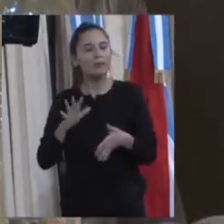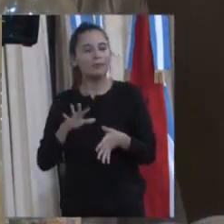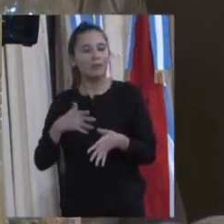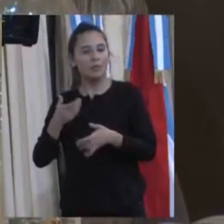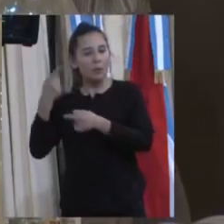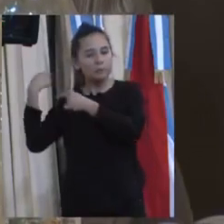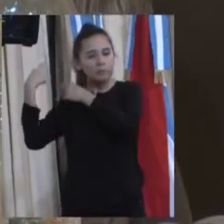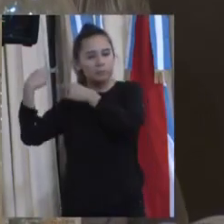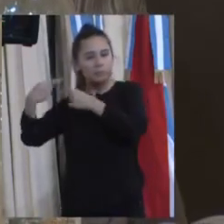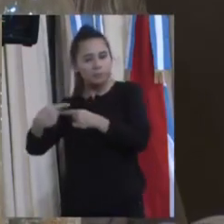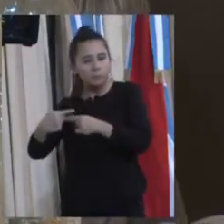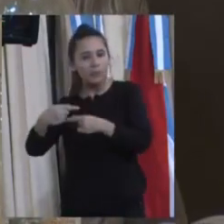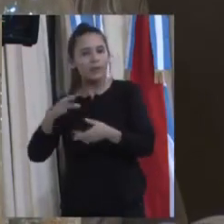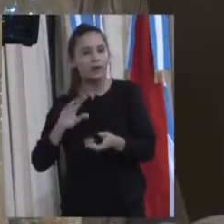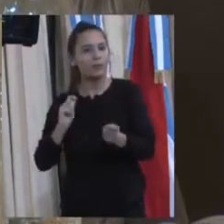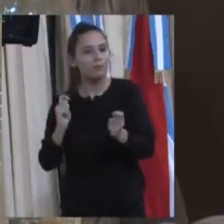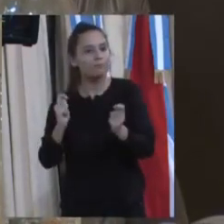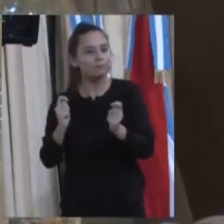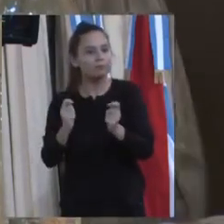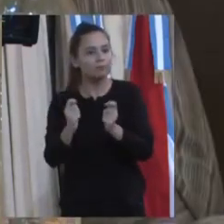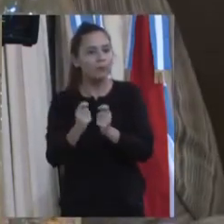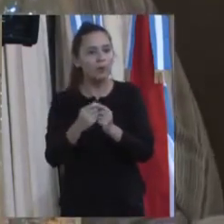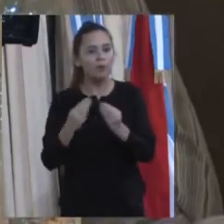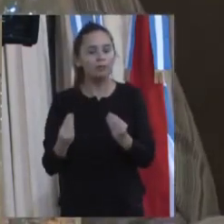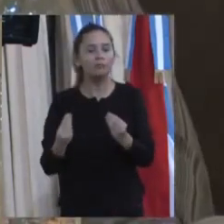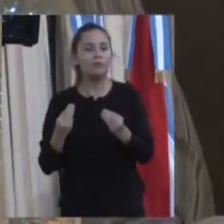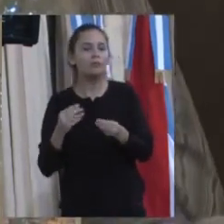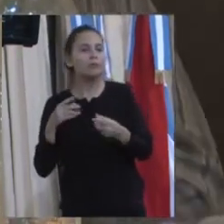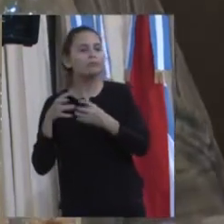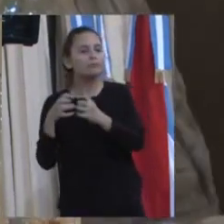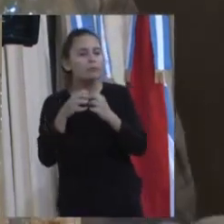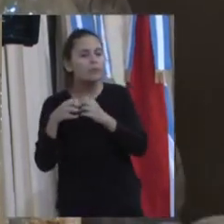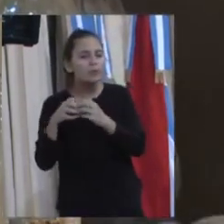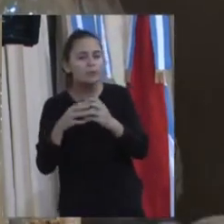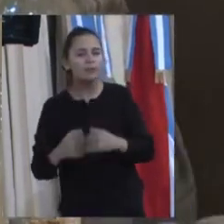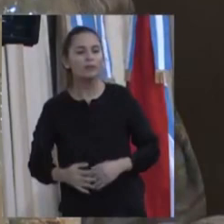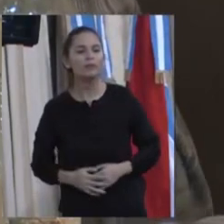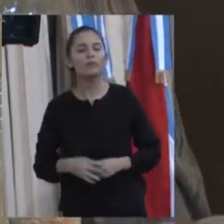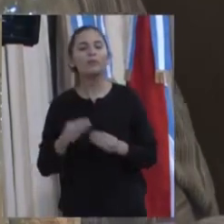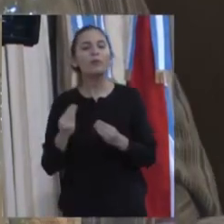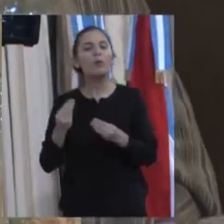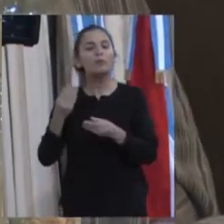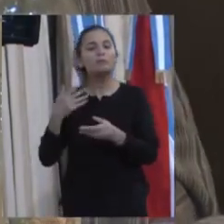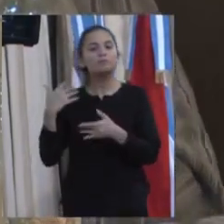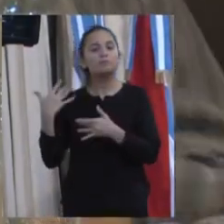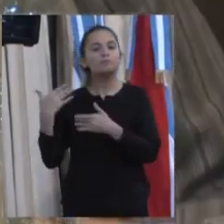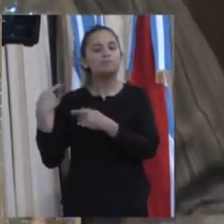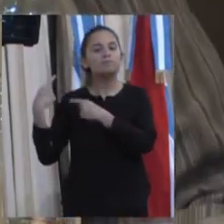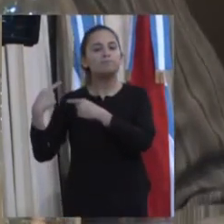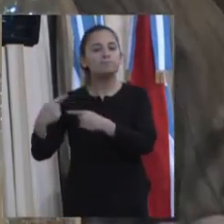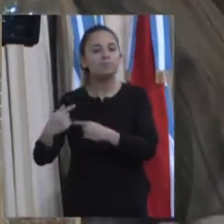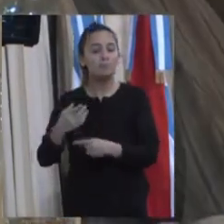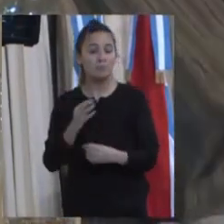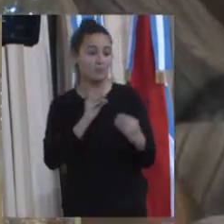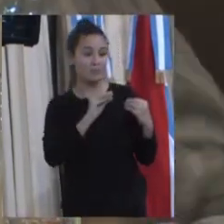recorrido y ver cómo van cambiando estos distintos debates. Como excelentemente